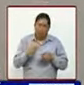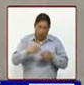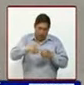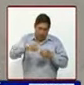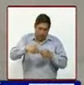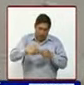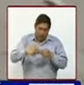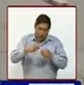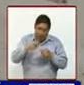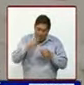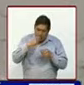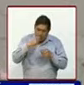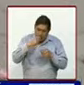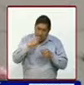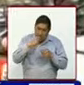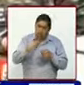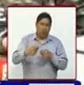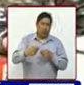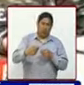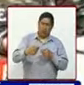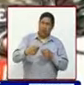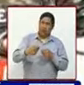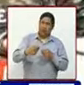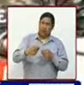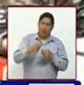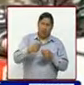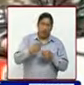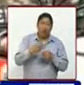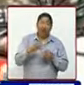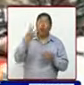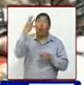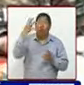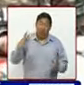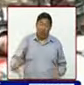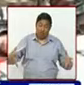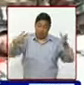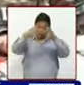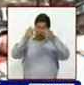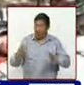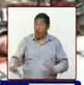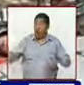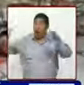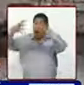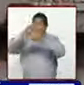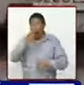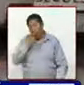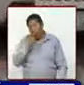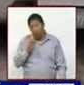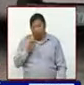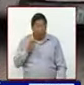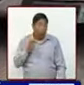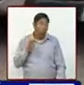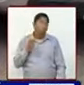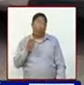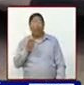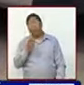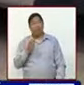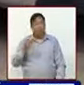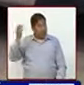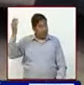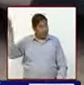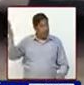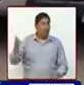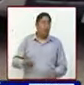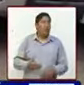cocaína y 4 taques de nylon conteniendo marihuana. Estos son los vehículos que usted observa,